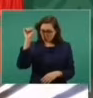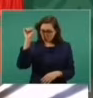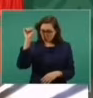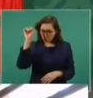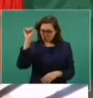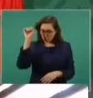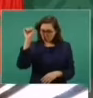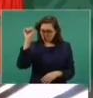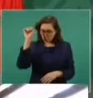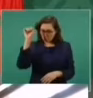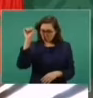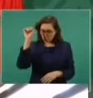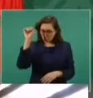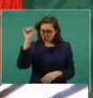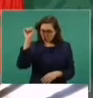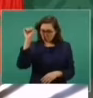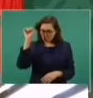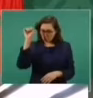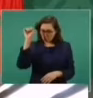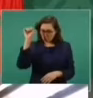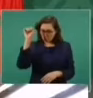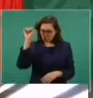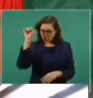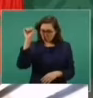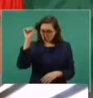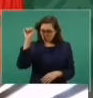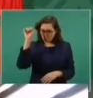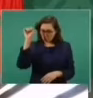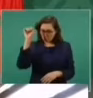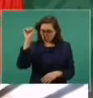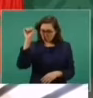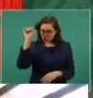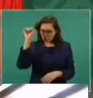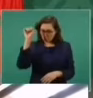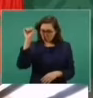este video, pero sí quiero enfatizar